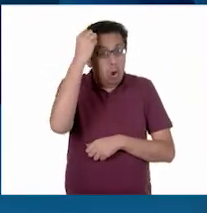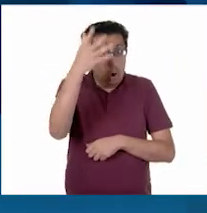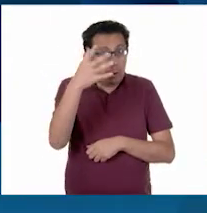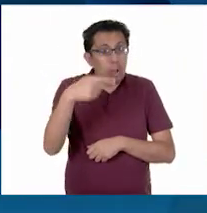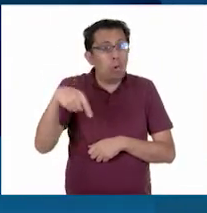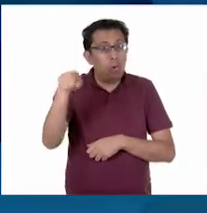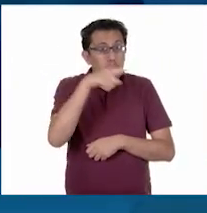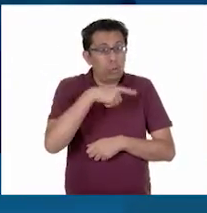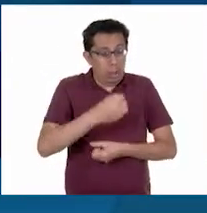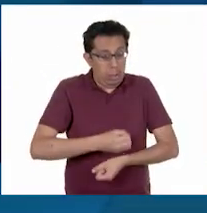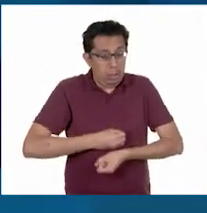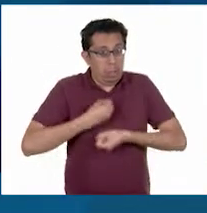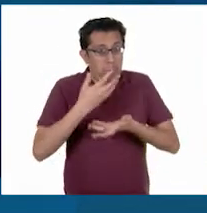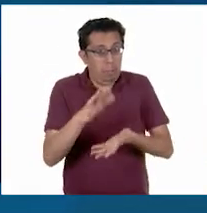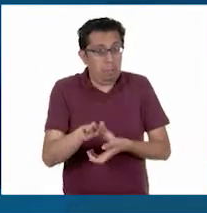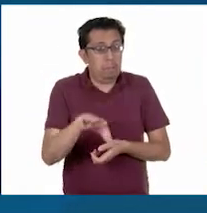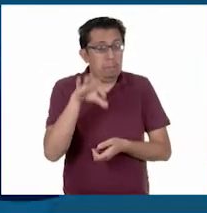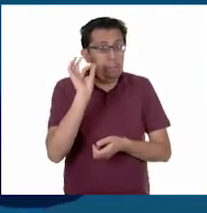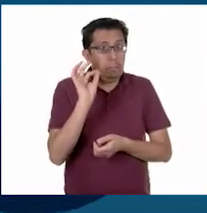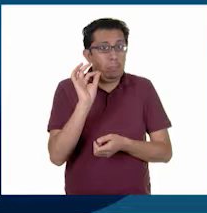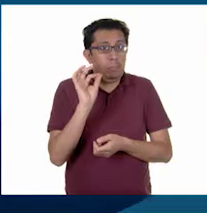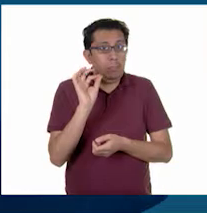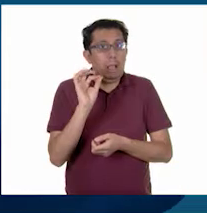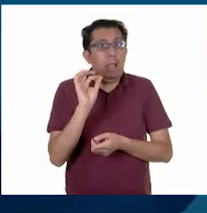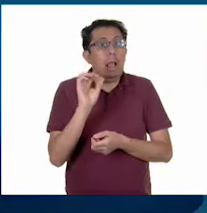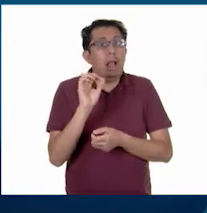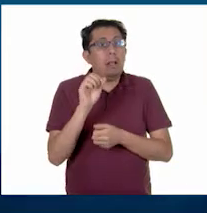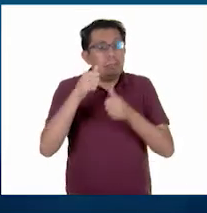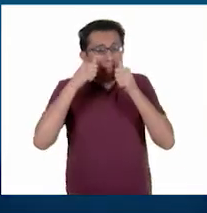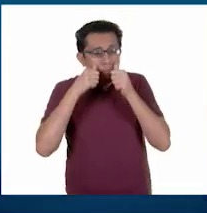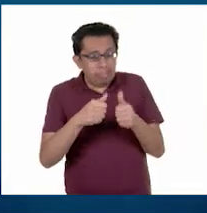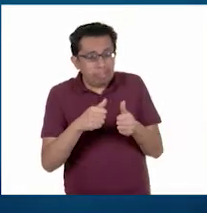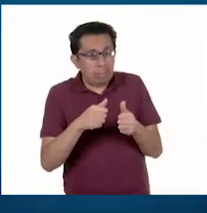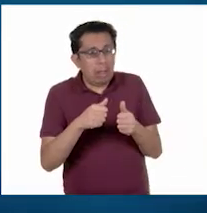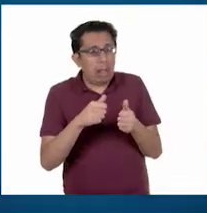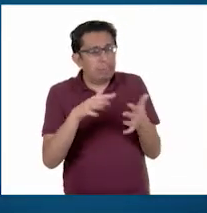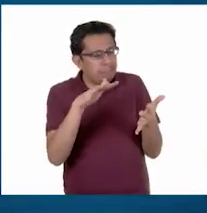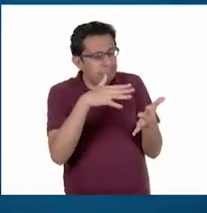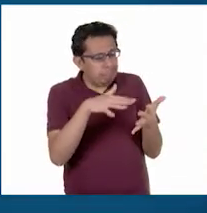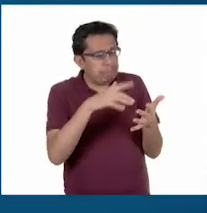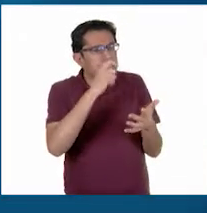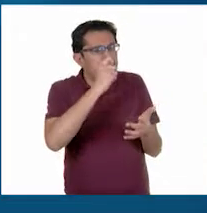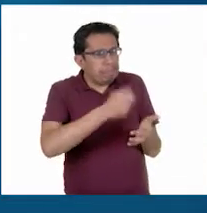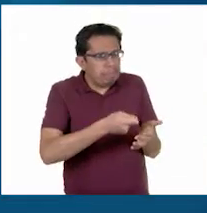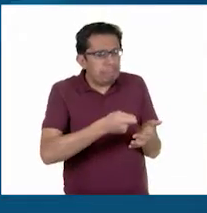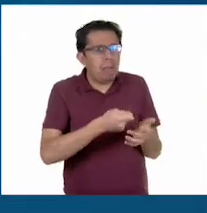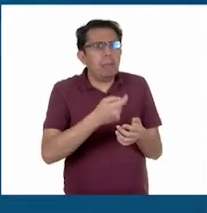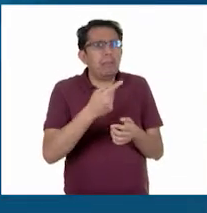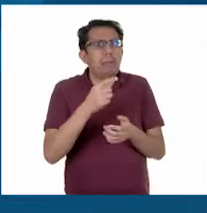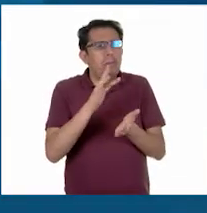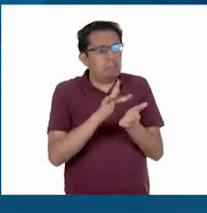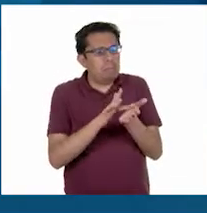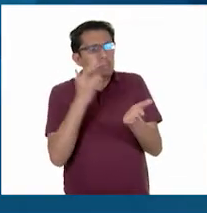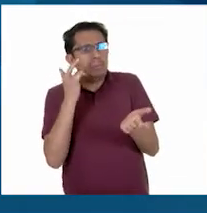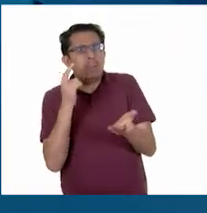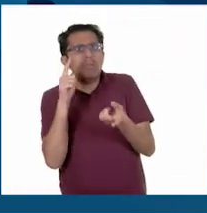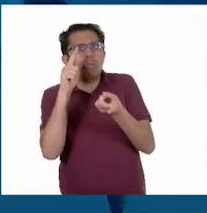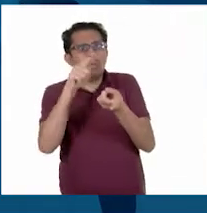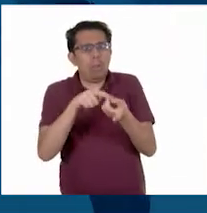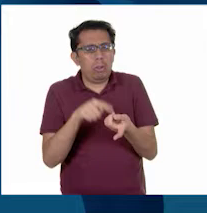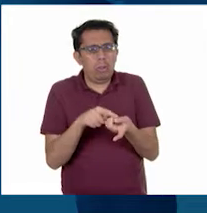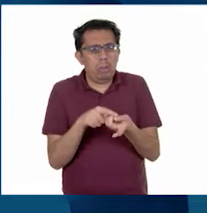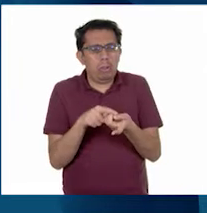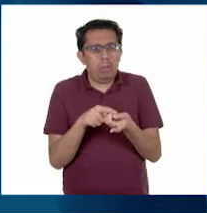seleccionar sus poemas. El contenido, cuál es la fuente, de dónde lo extrajeron, tal como lo vemos siempre